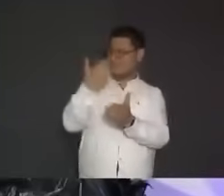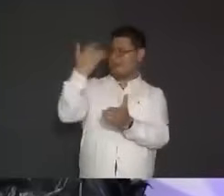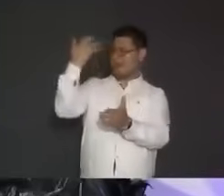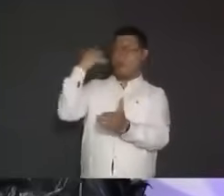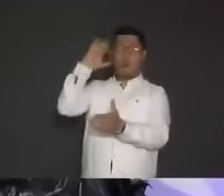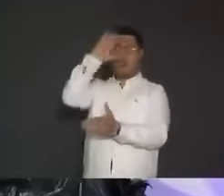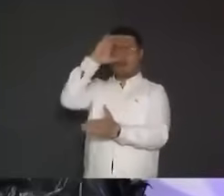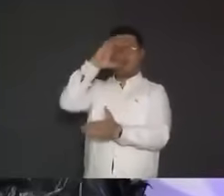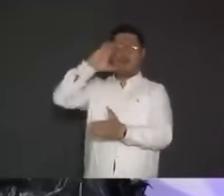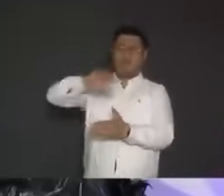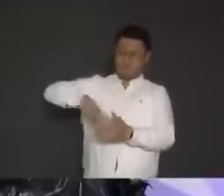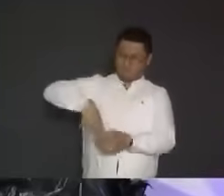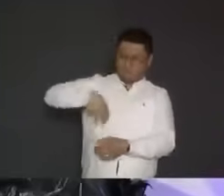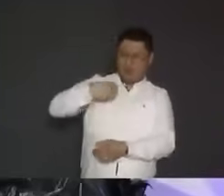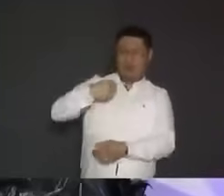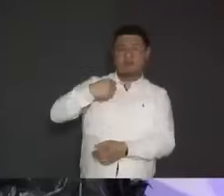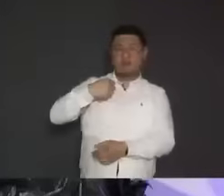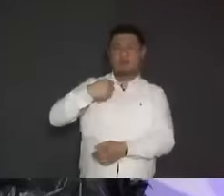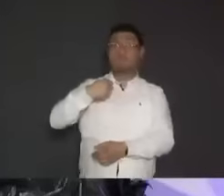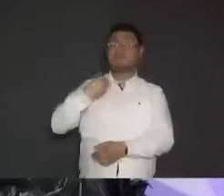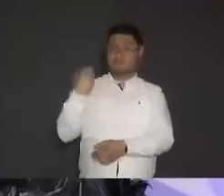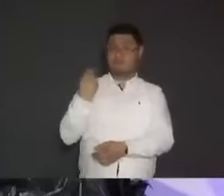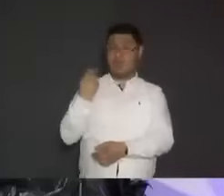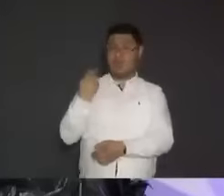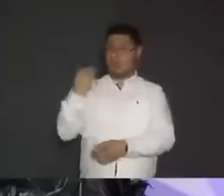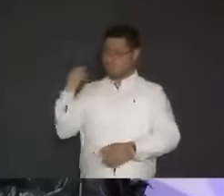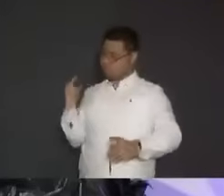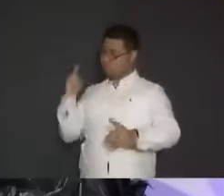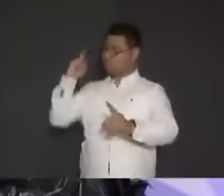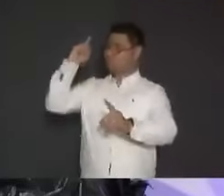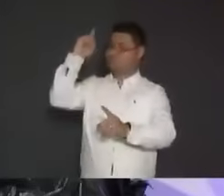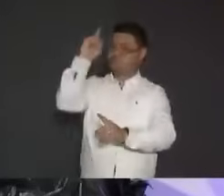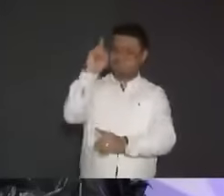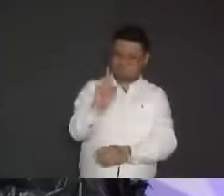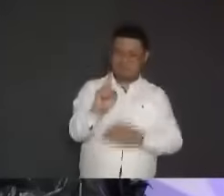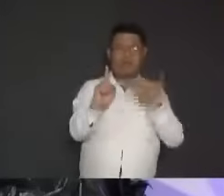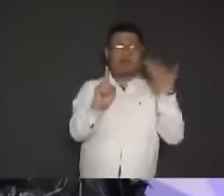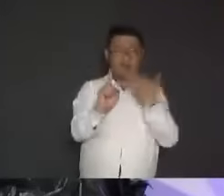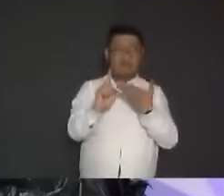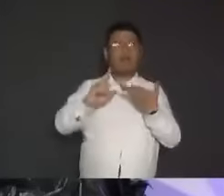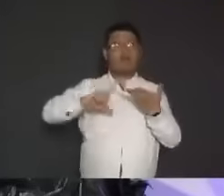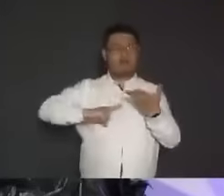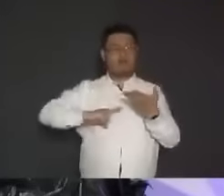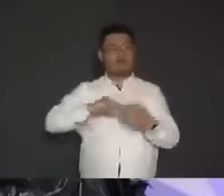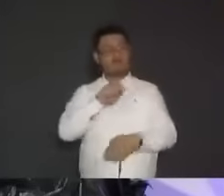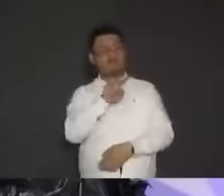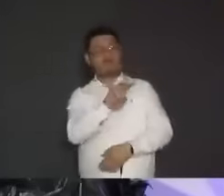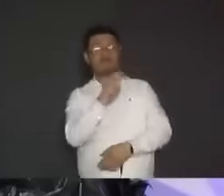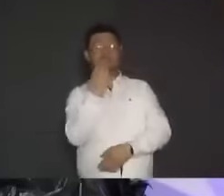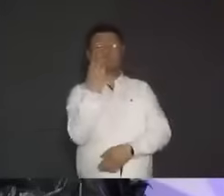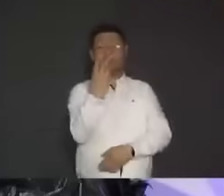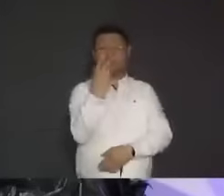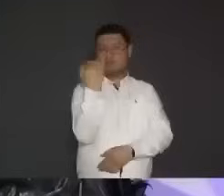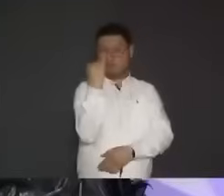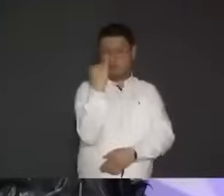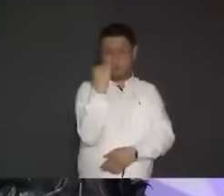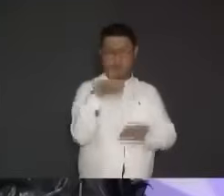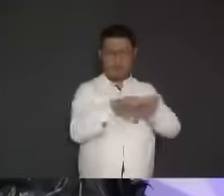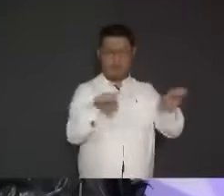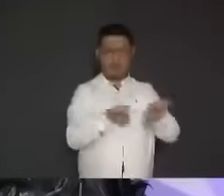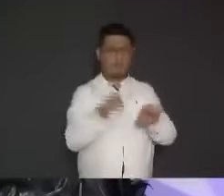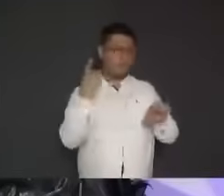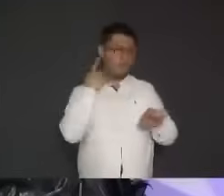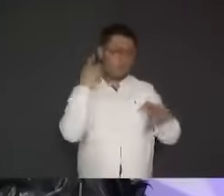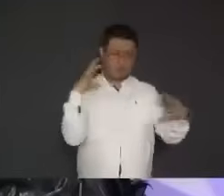del esfuerzo. Ya es hora que uno de los nuestros gobierne este estado. Votando el 2 de junio por Morena Verde PT, vamos a